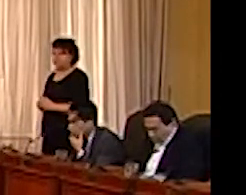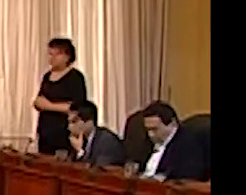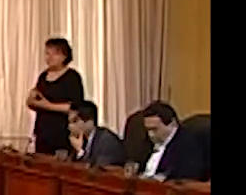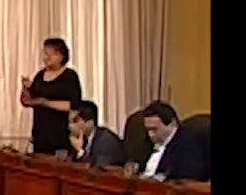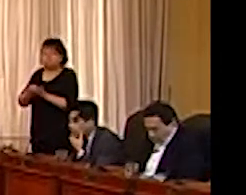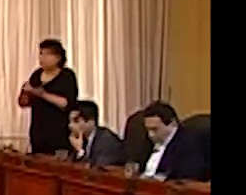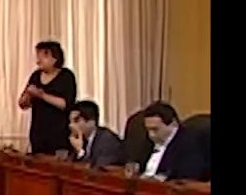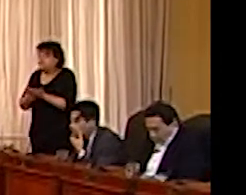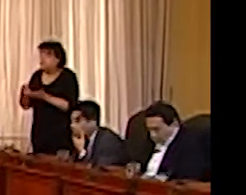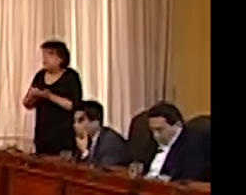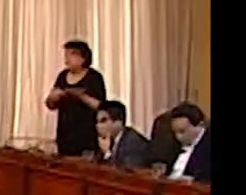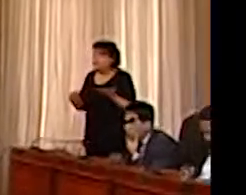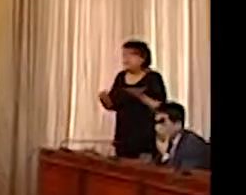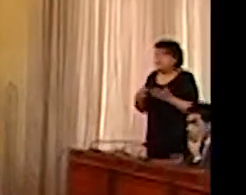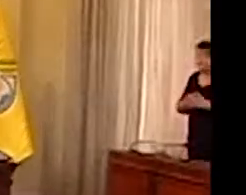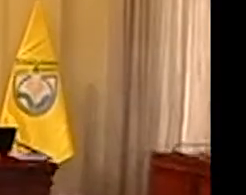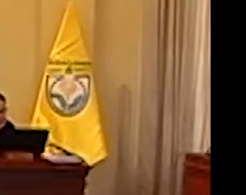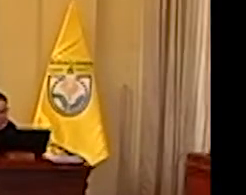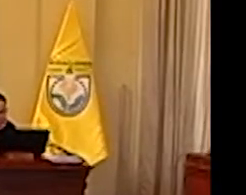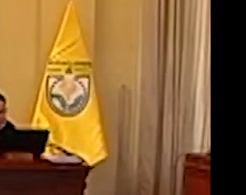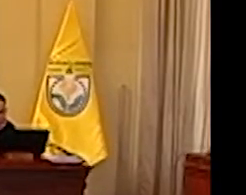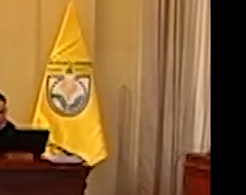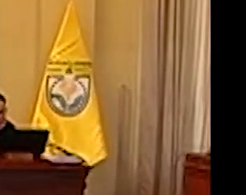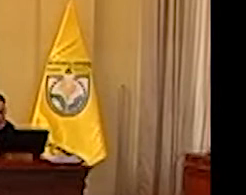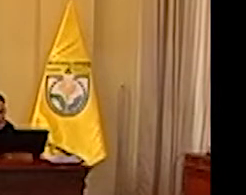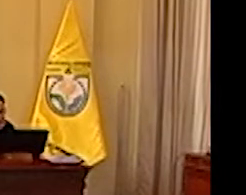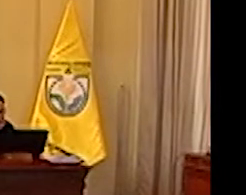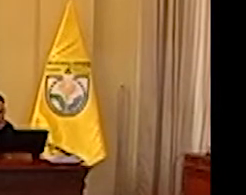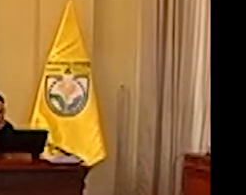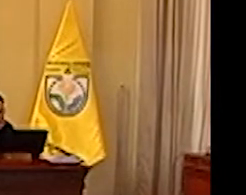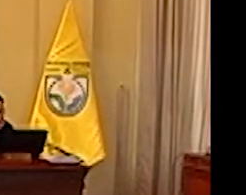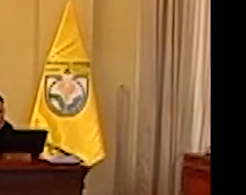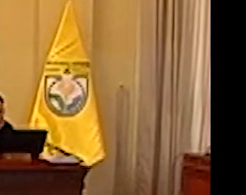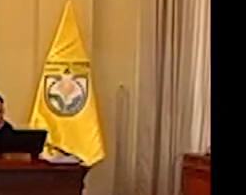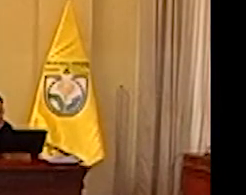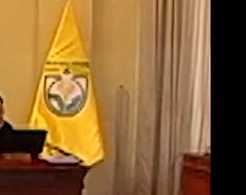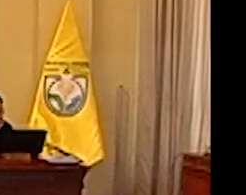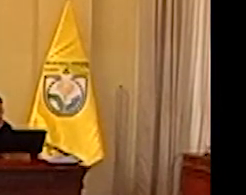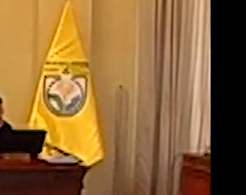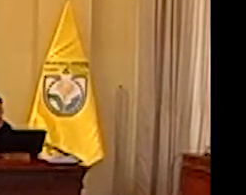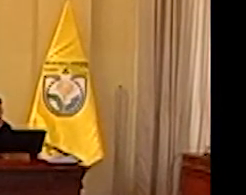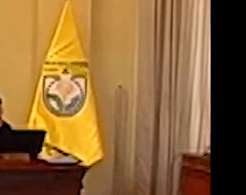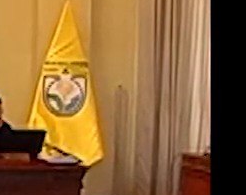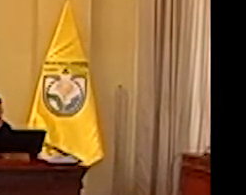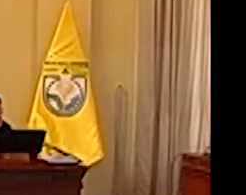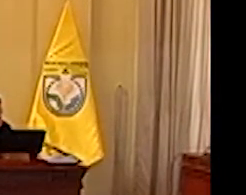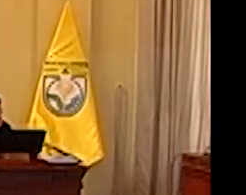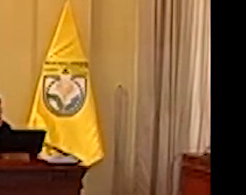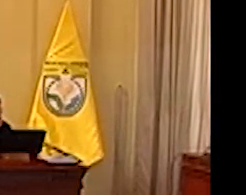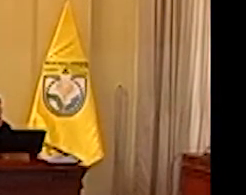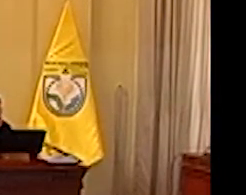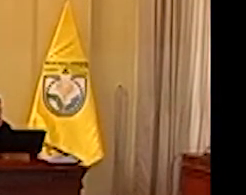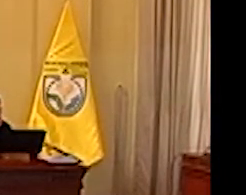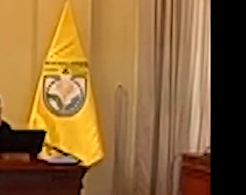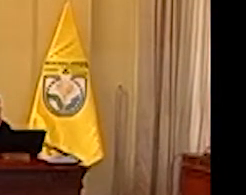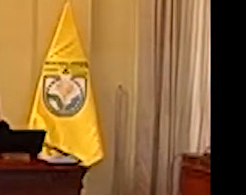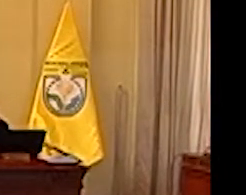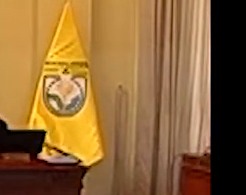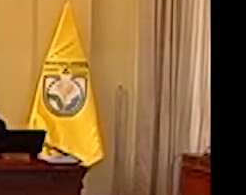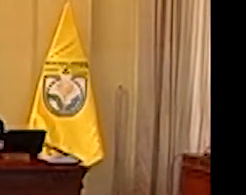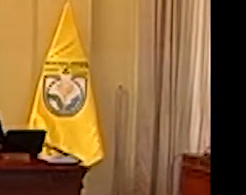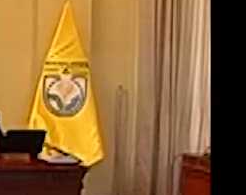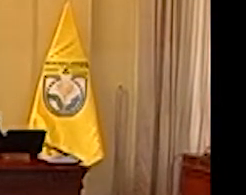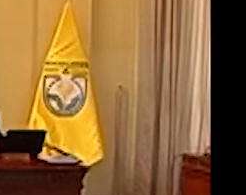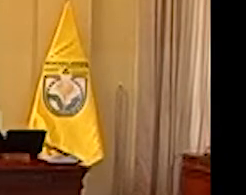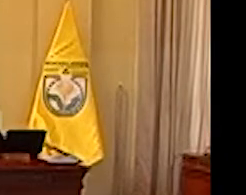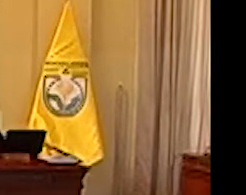debate ofrezco el uso de la palabra no habiendo uso de la palabra procederemos a votar aquellos miembros del consejo que estén a favor de